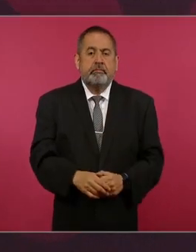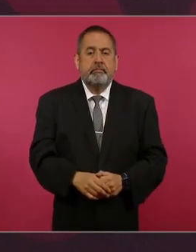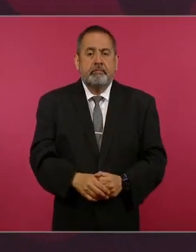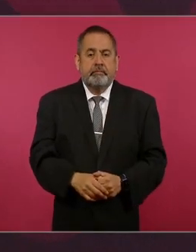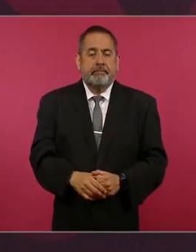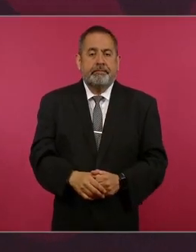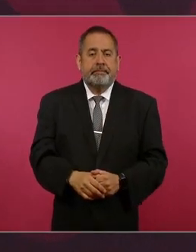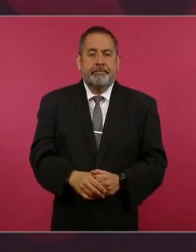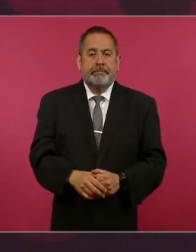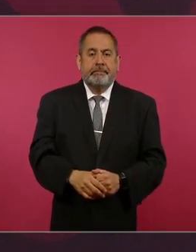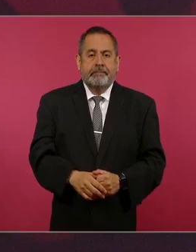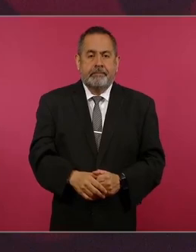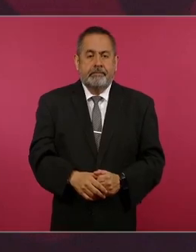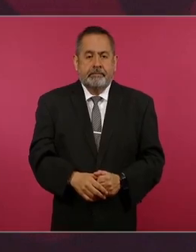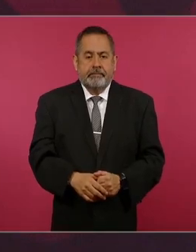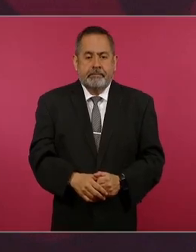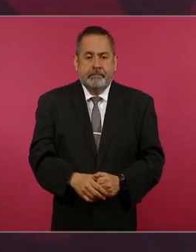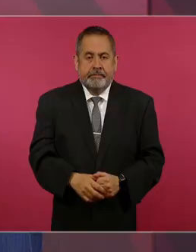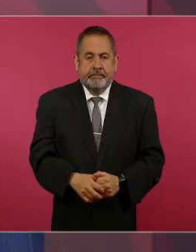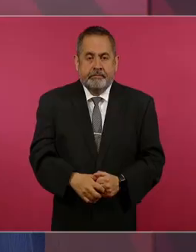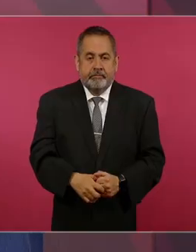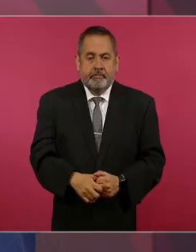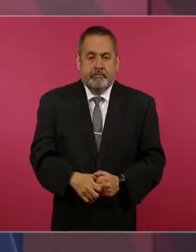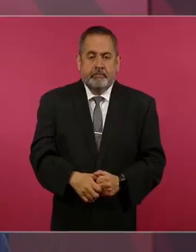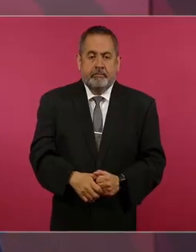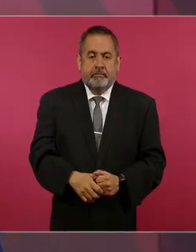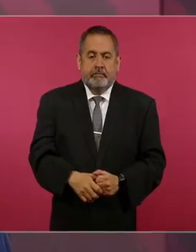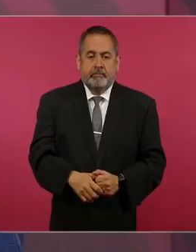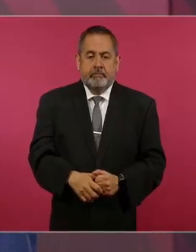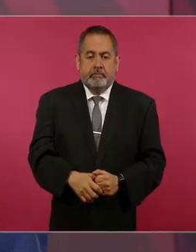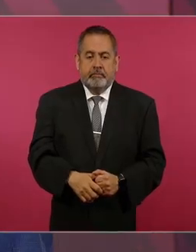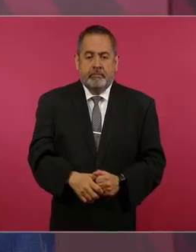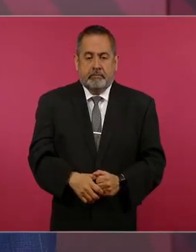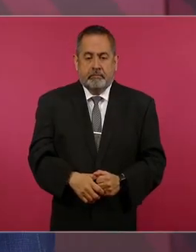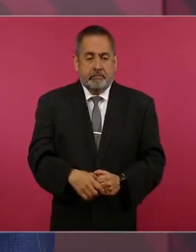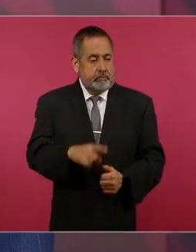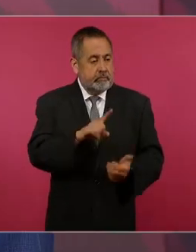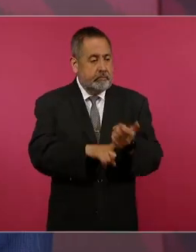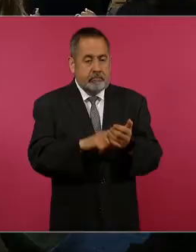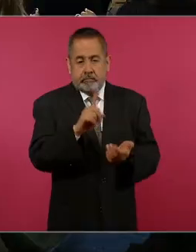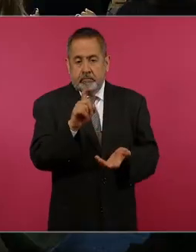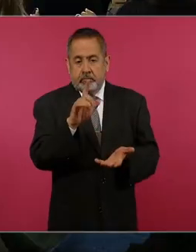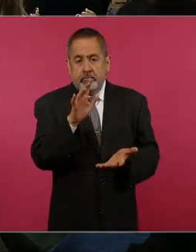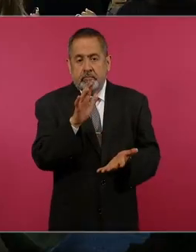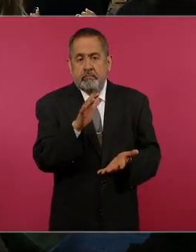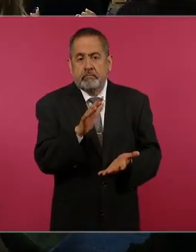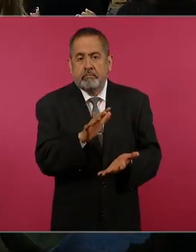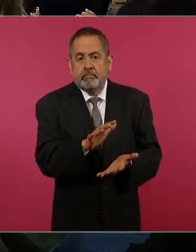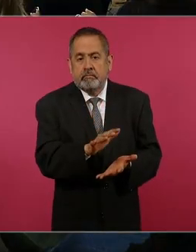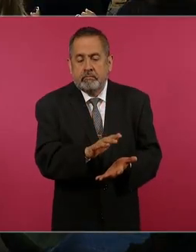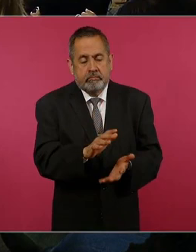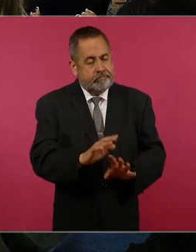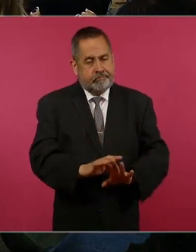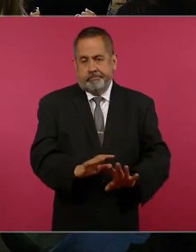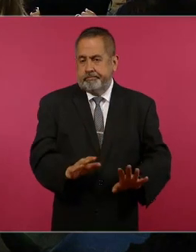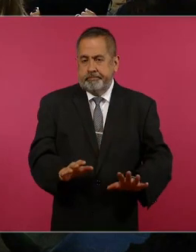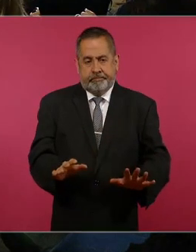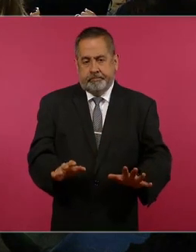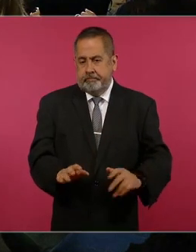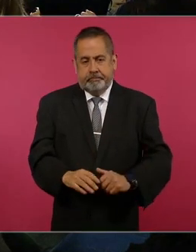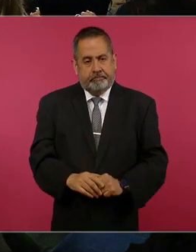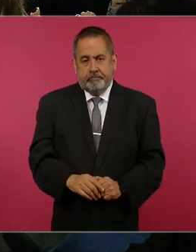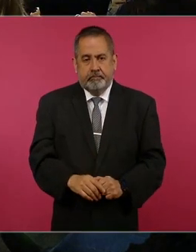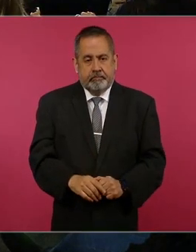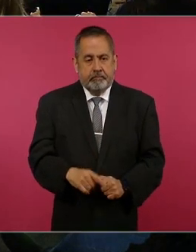están quedando sin agua por